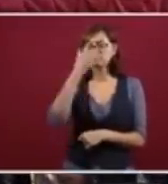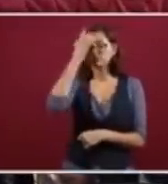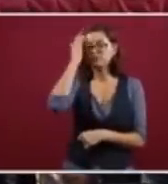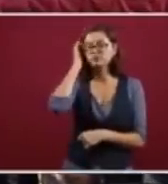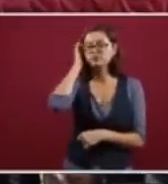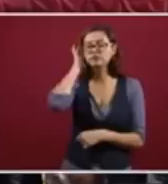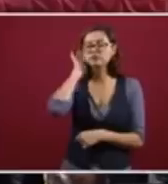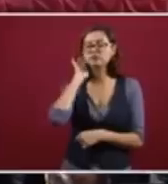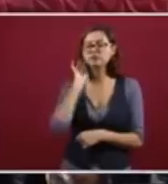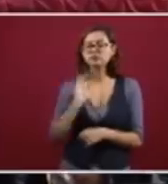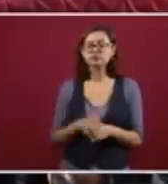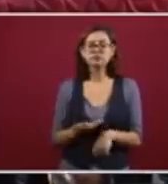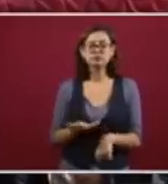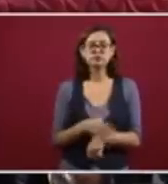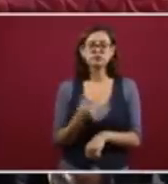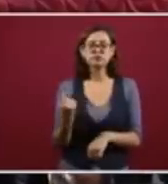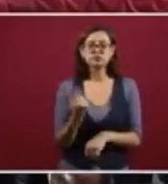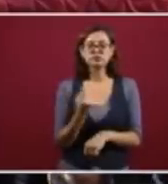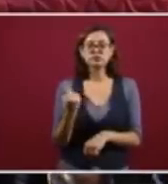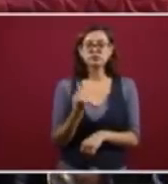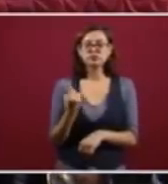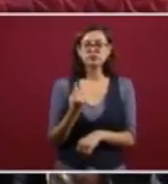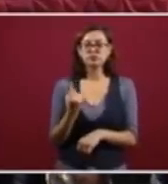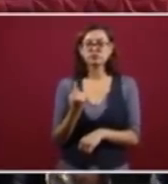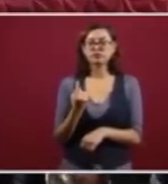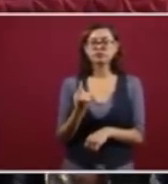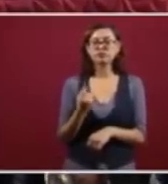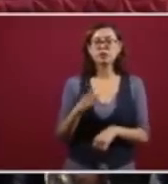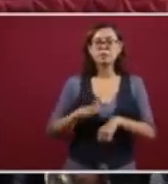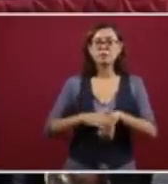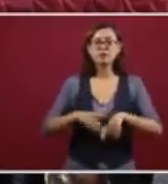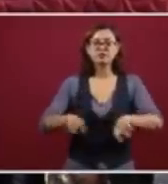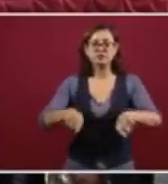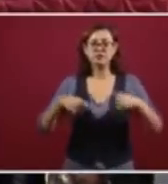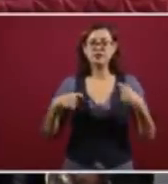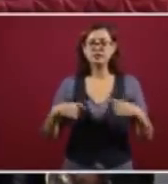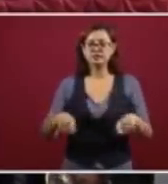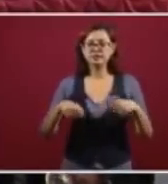el WTI tiene una es muchísimo más flexible.